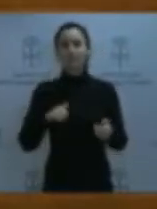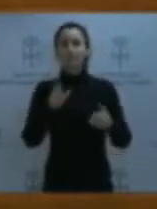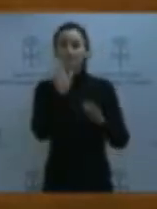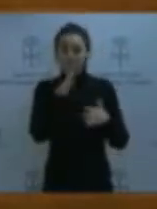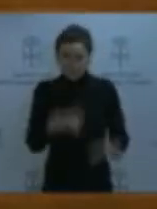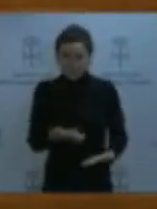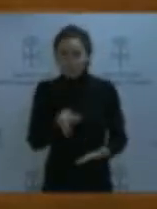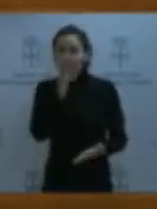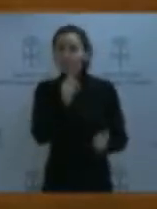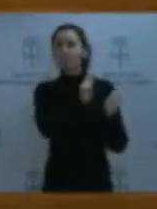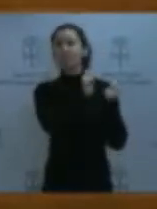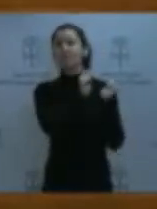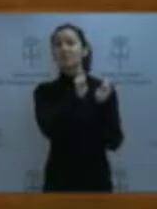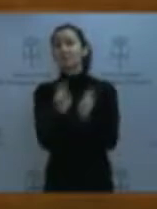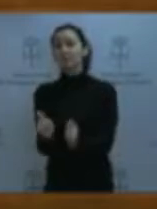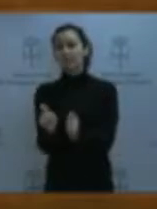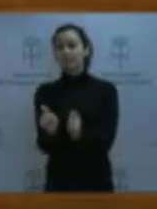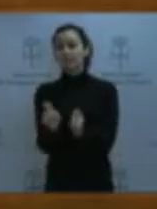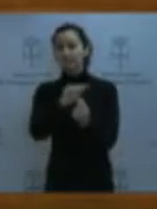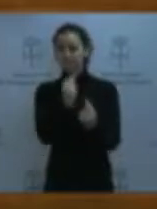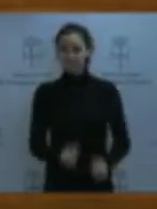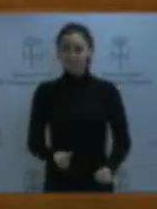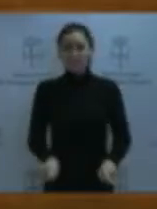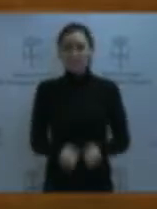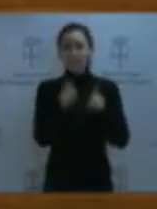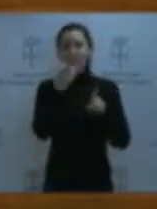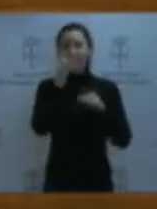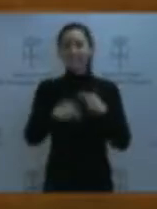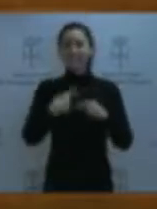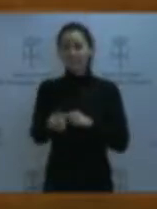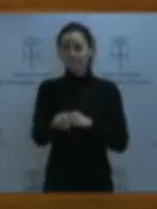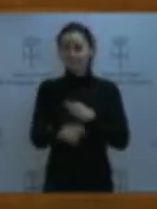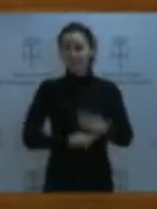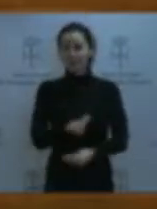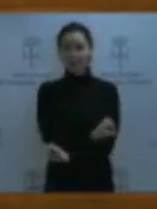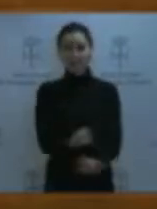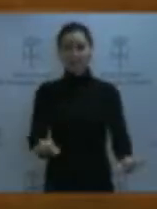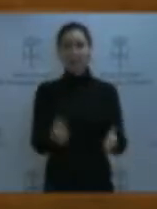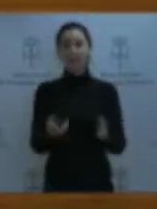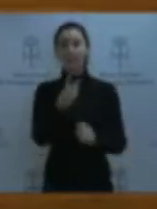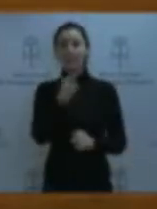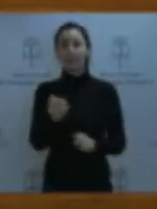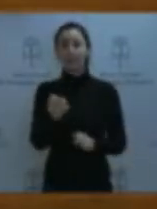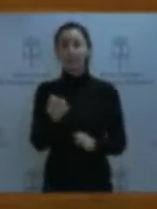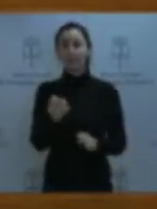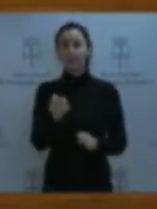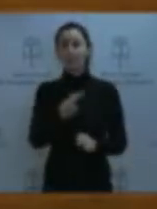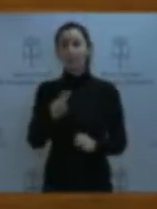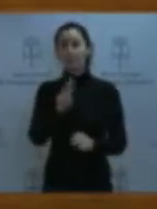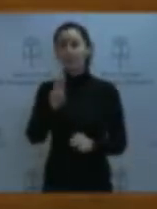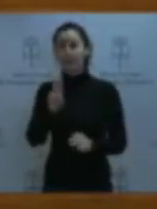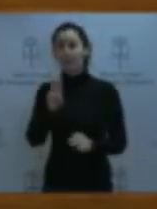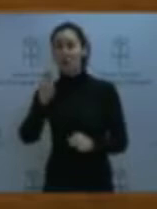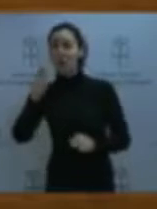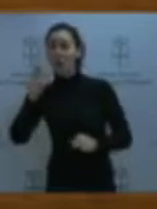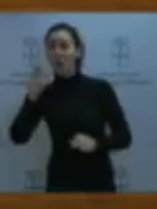de licitación. Da igual lo que pongan los presupuestos si luego no se lleva adelante. Las 20 viviendas de protección oficial, de promoción pública, de